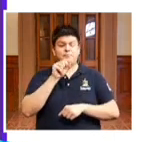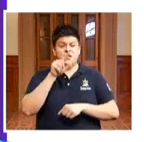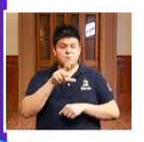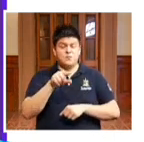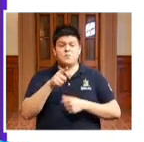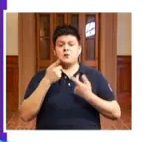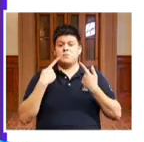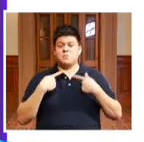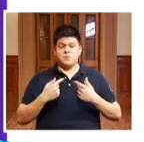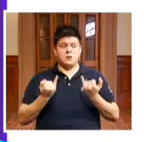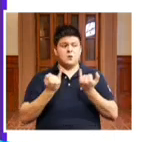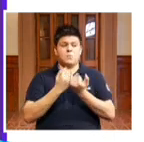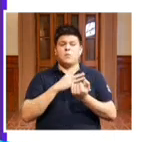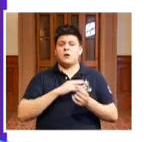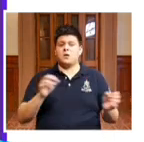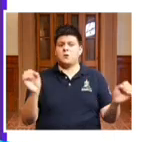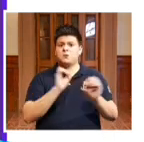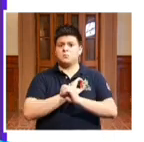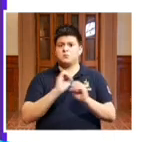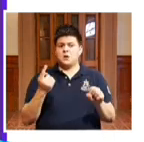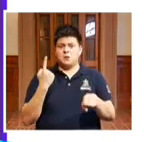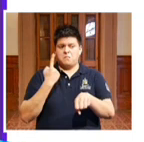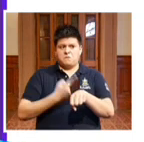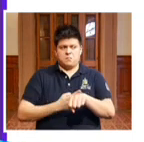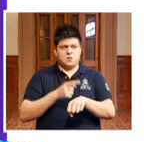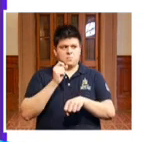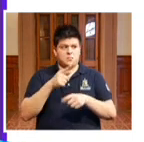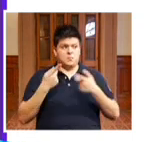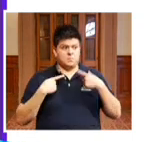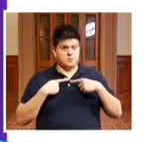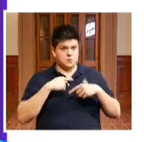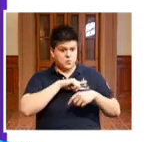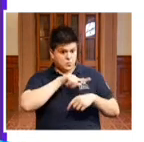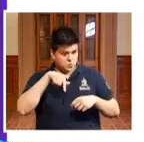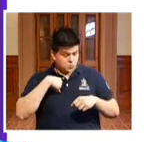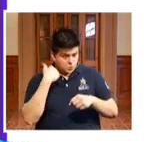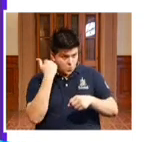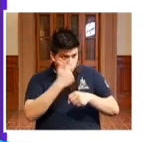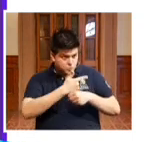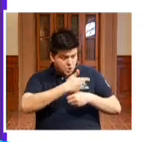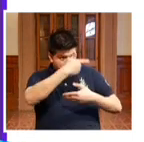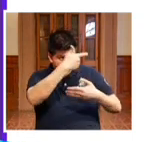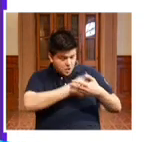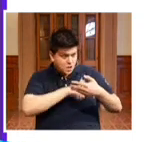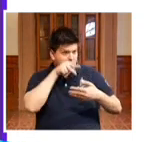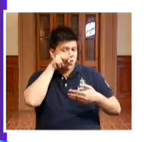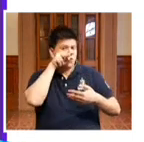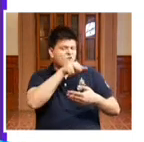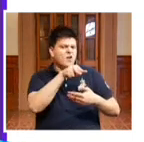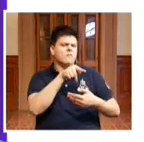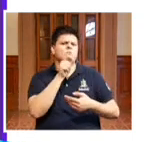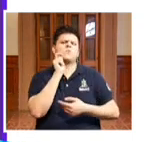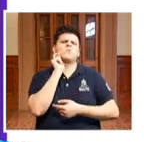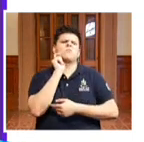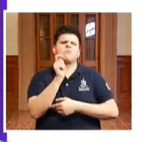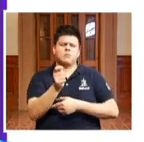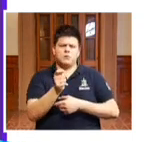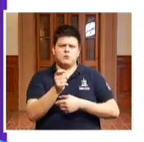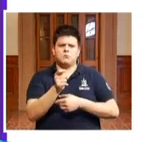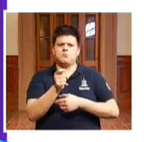habiendo pacientes sin comorbilidades y en estos pacientes lo que hemos estado revisando es que